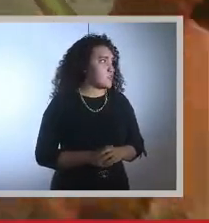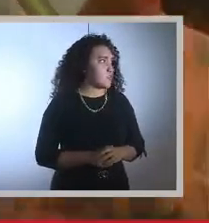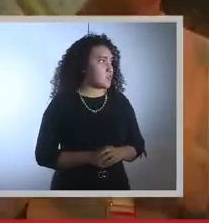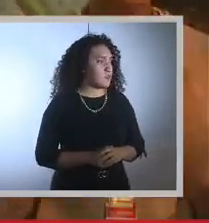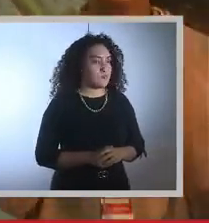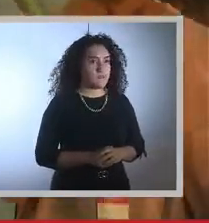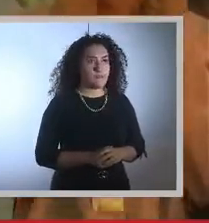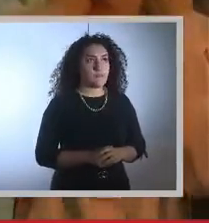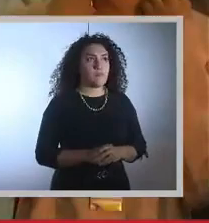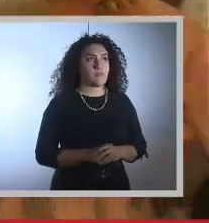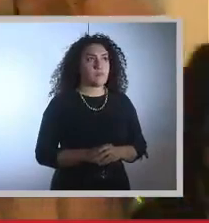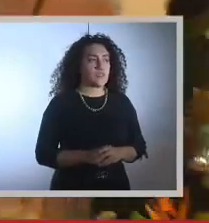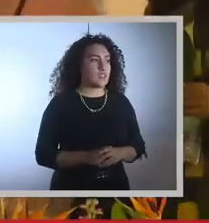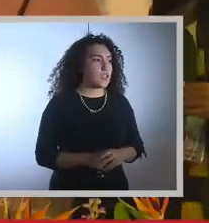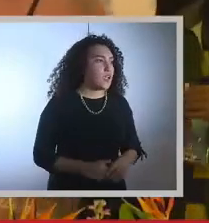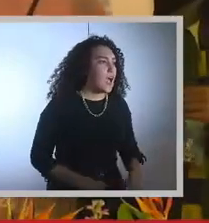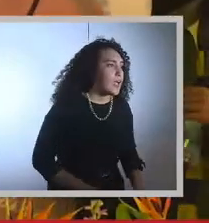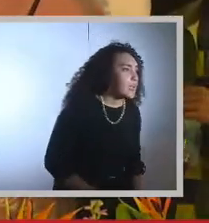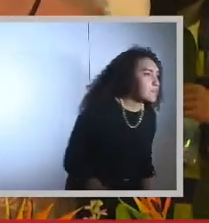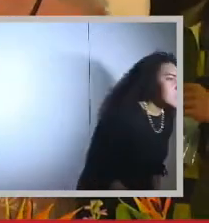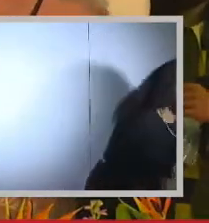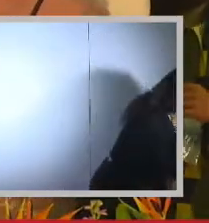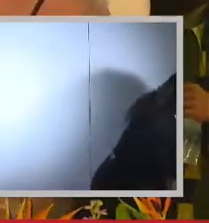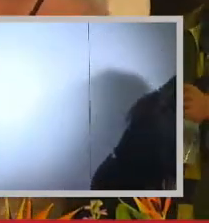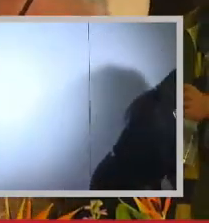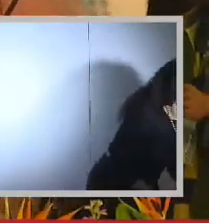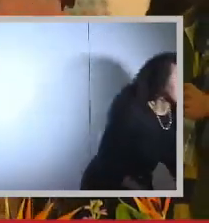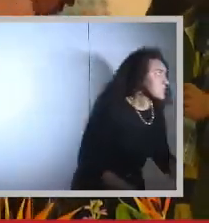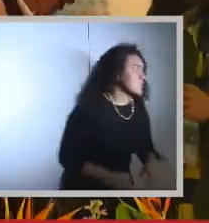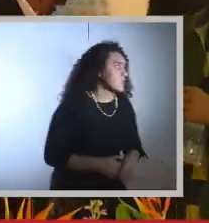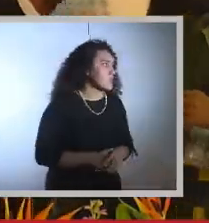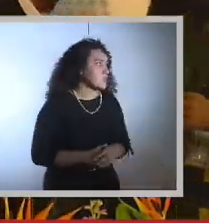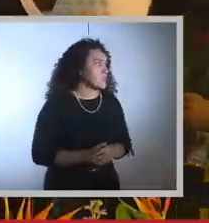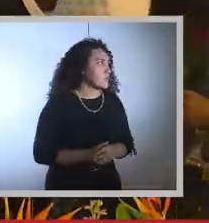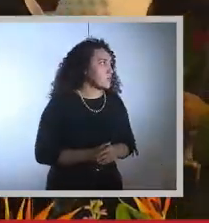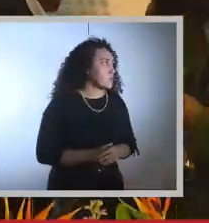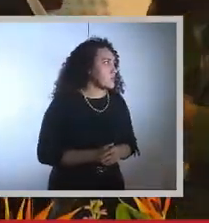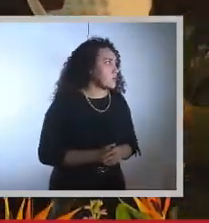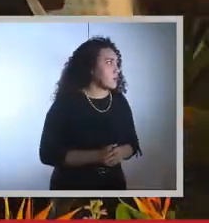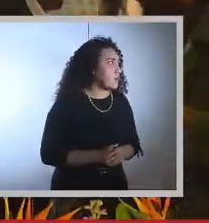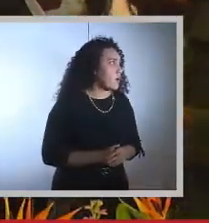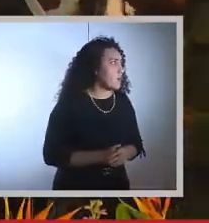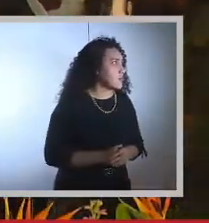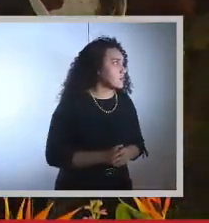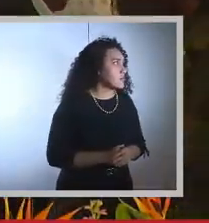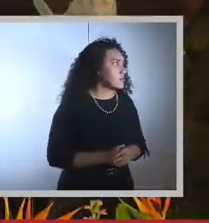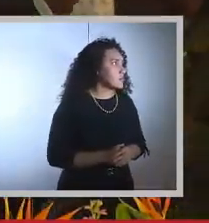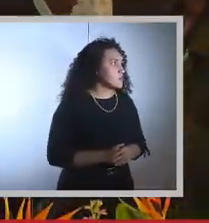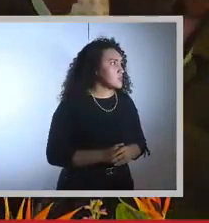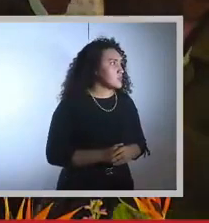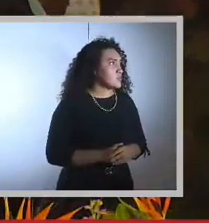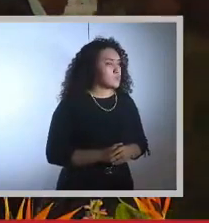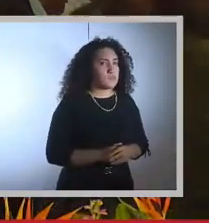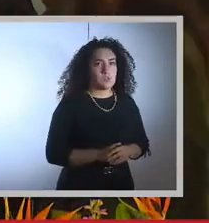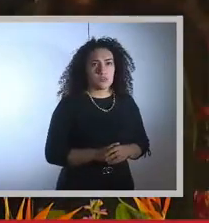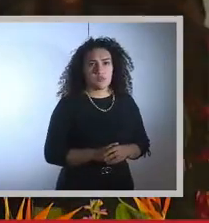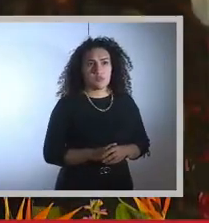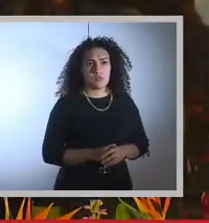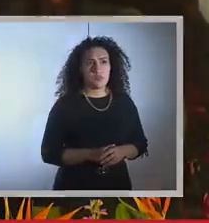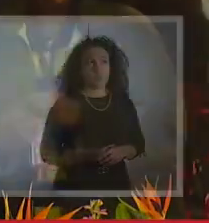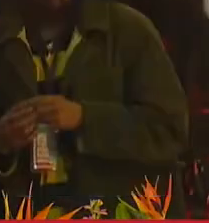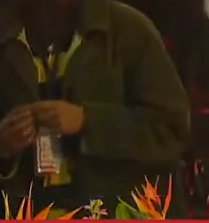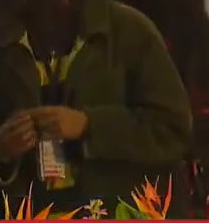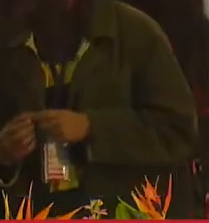Muchas gracias, señora viceministra. Yo quiero dar un cordial saludo a todas y todos. Muy